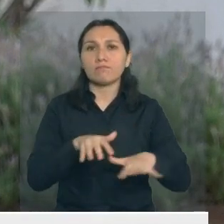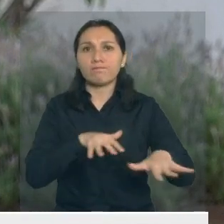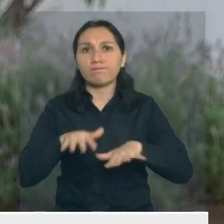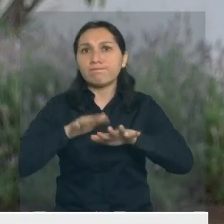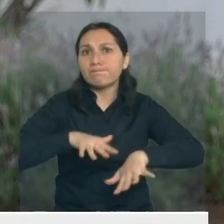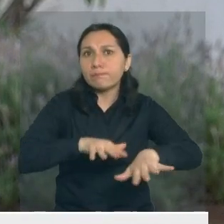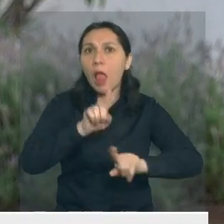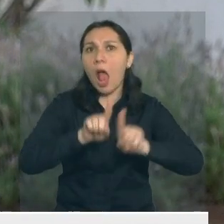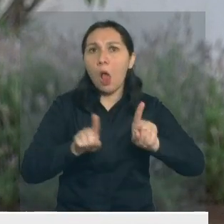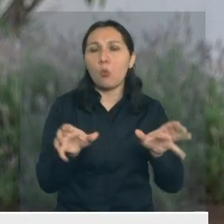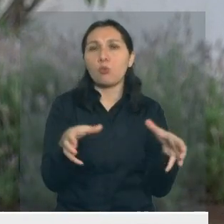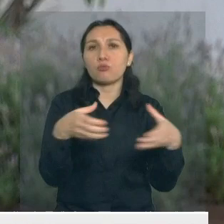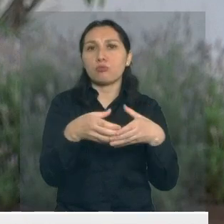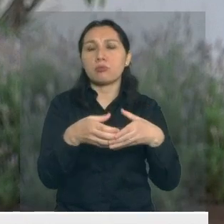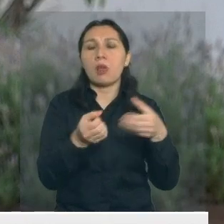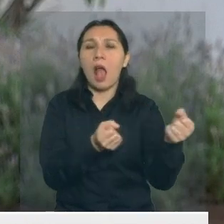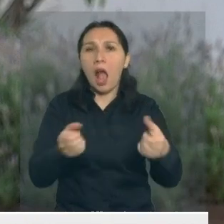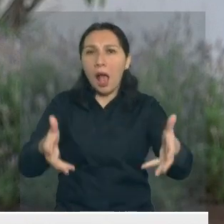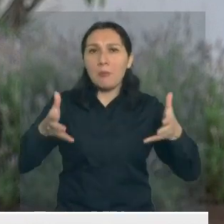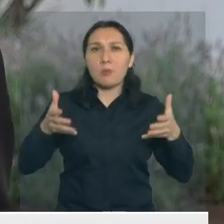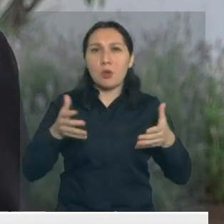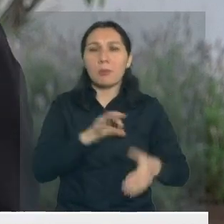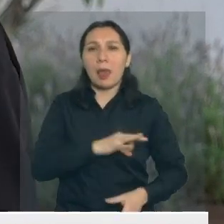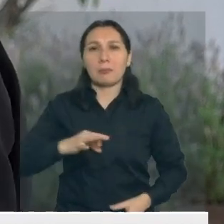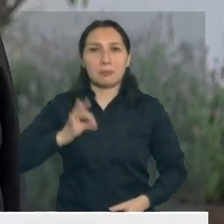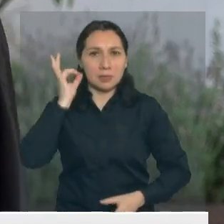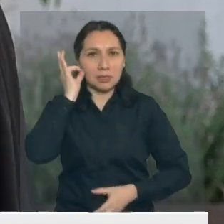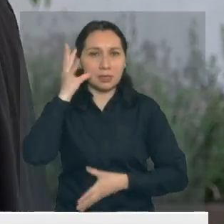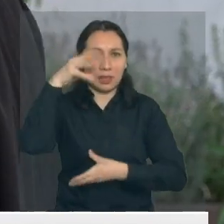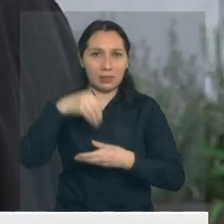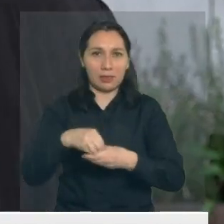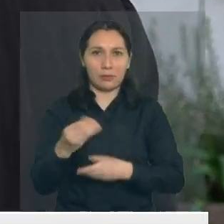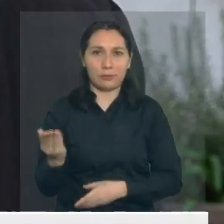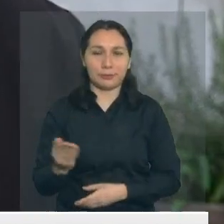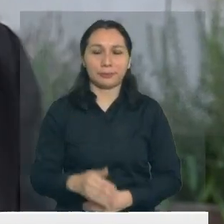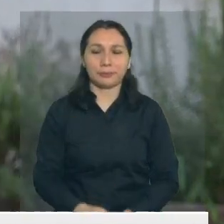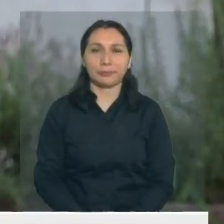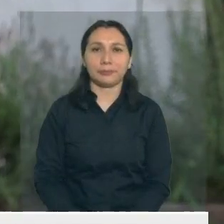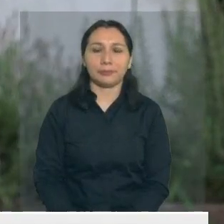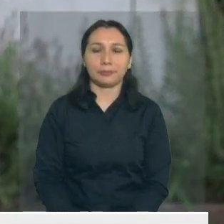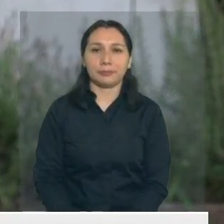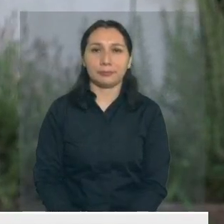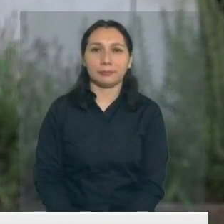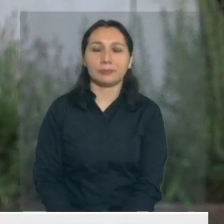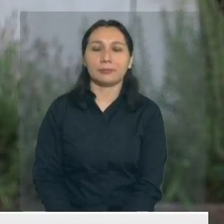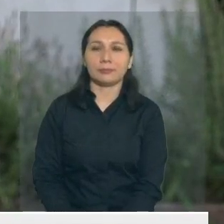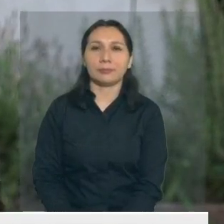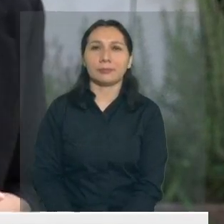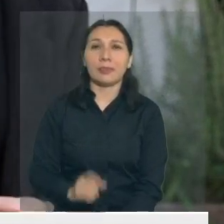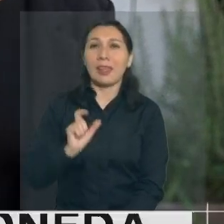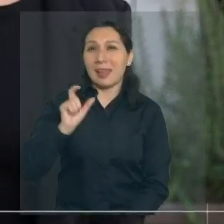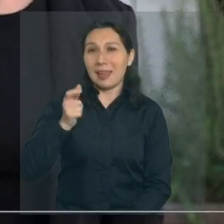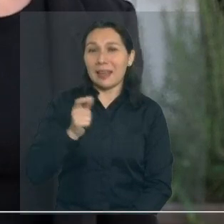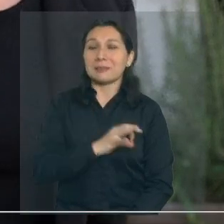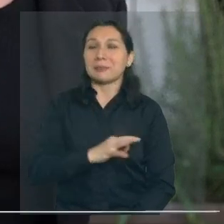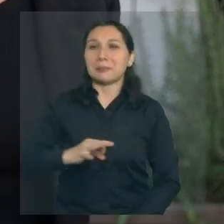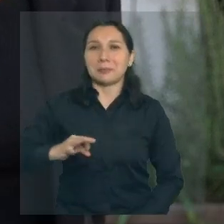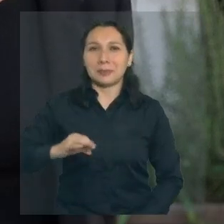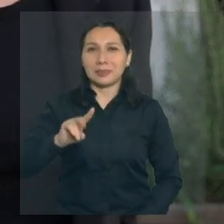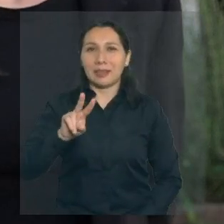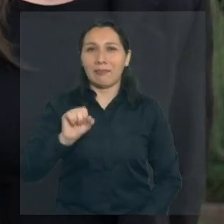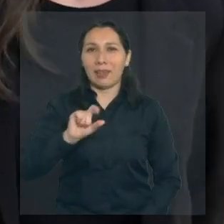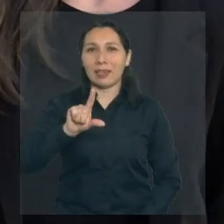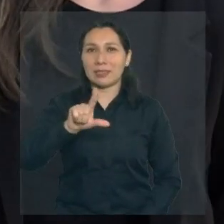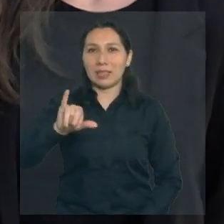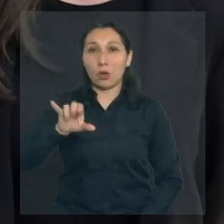movilizaciones de algunos gremios de camioneros a la ministra del Interior. Ministra. Muchas gracias, ministra Vallejo. Saludar a